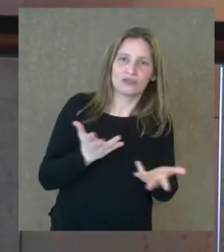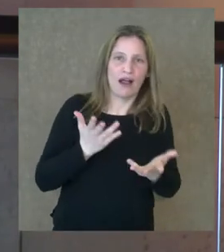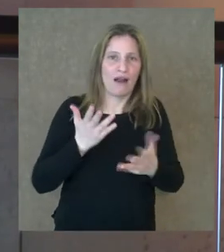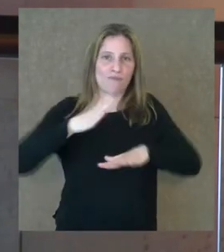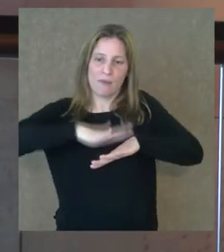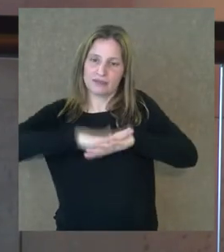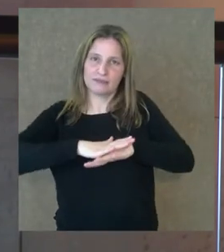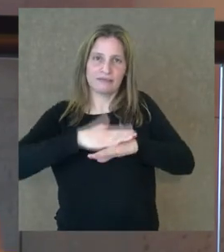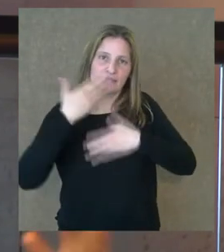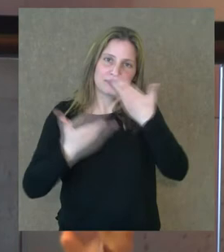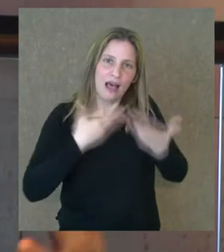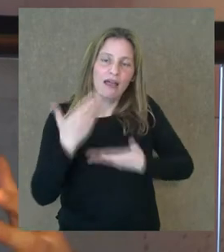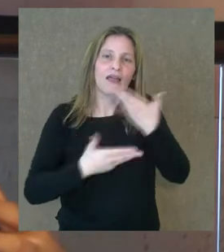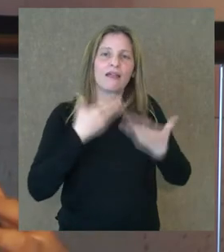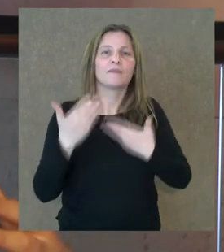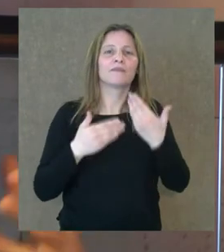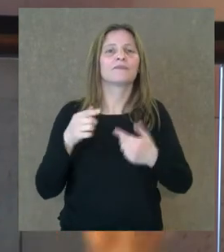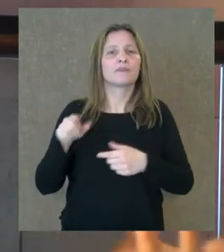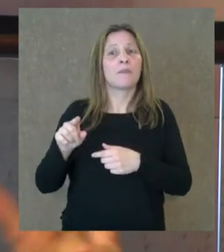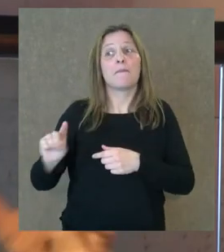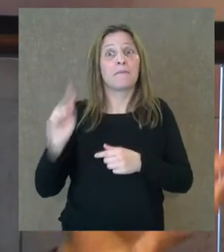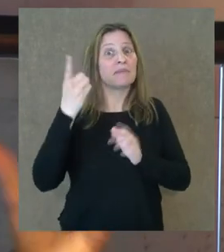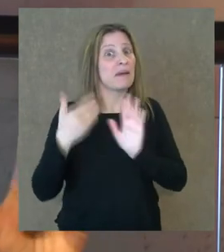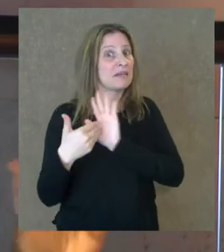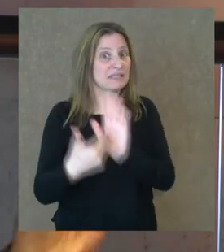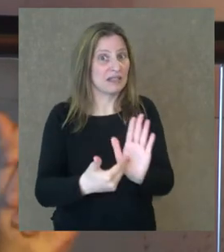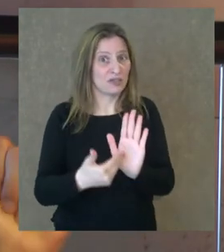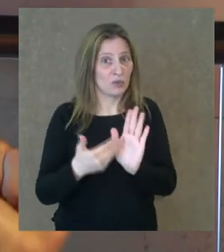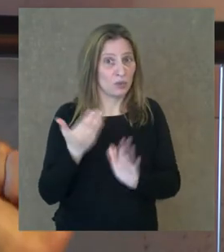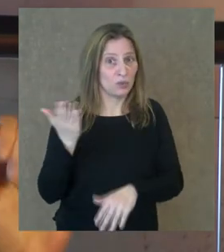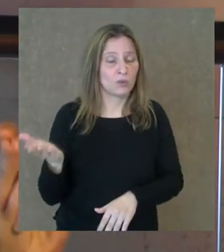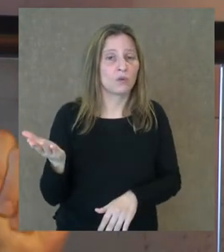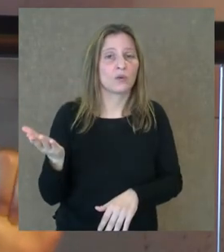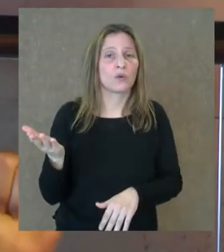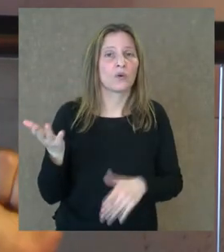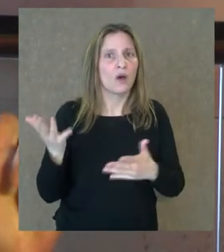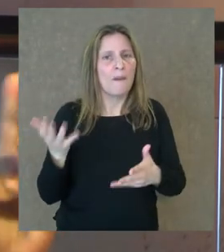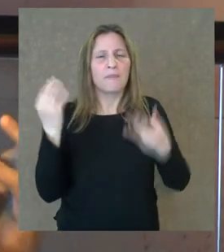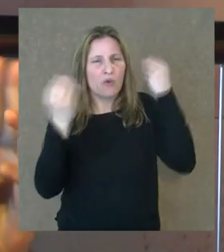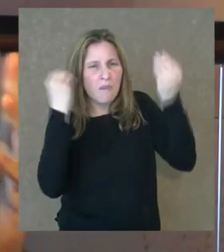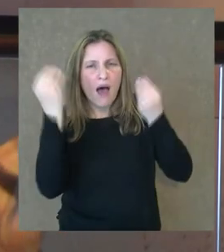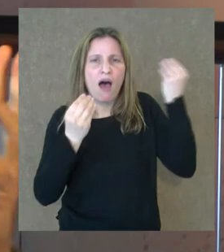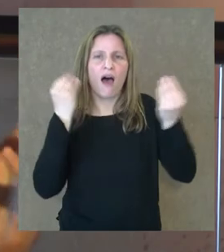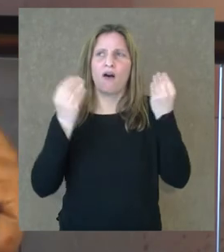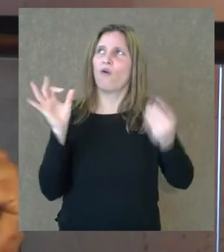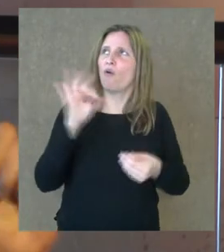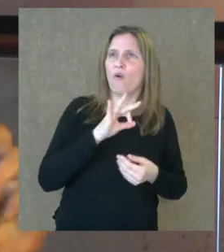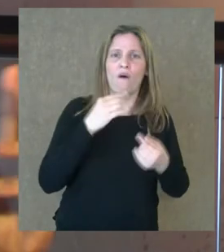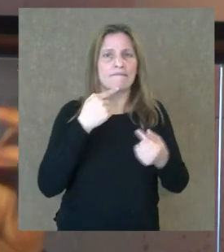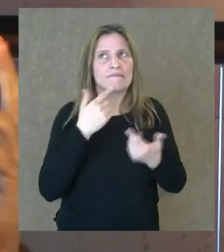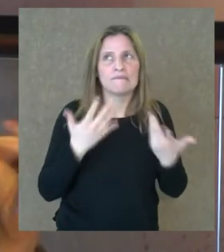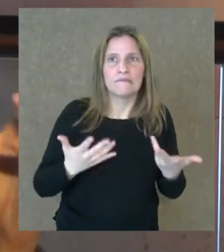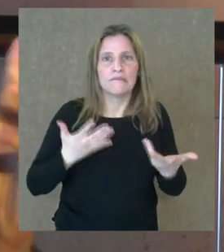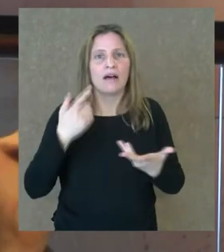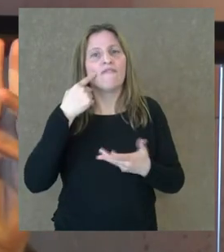y te vas a tu primera presentación te preocupa e inquieta